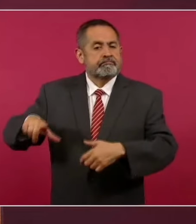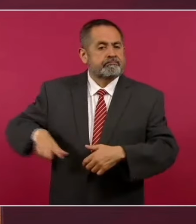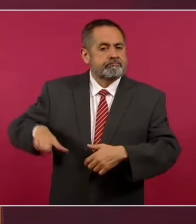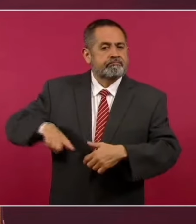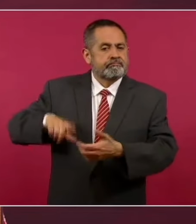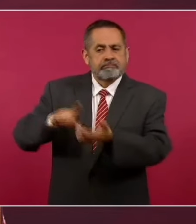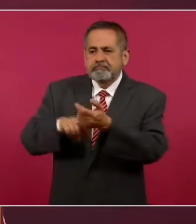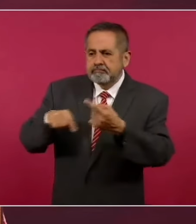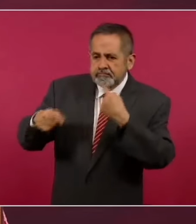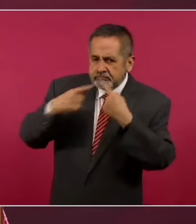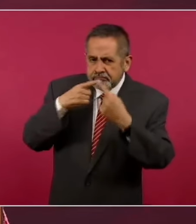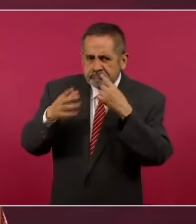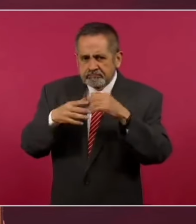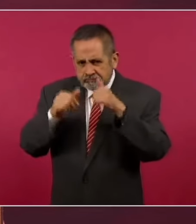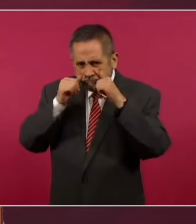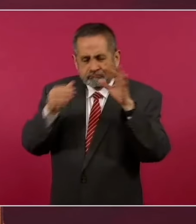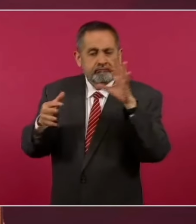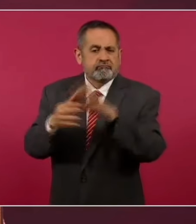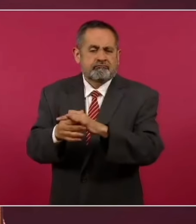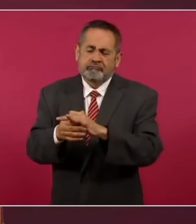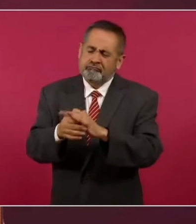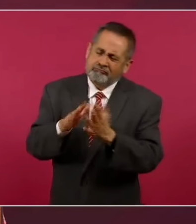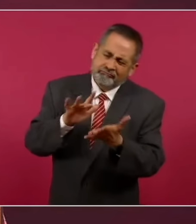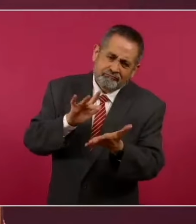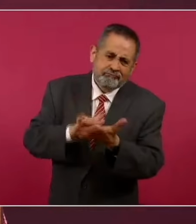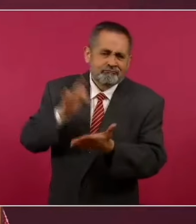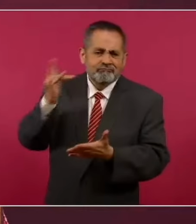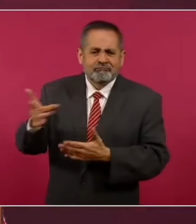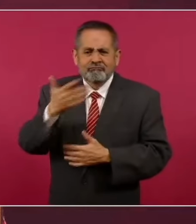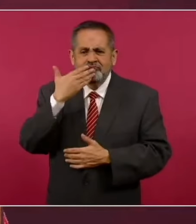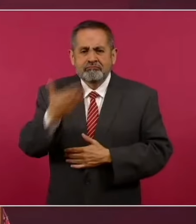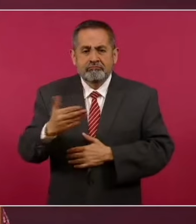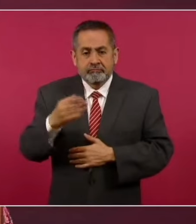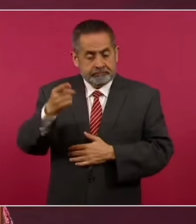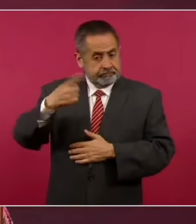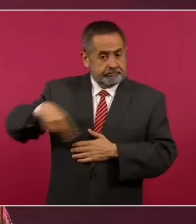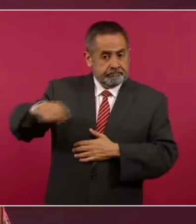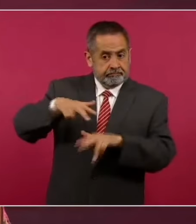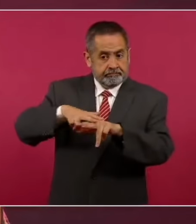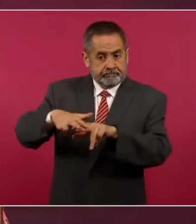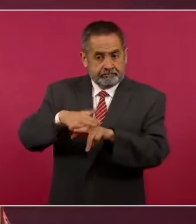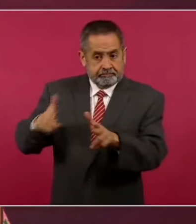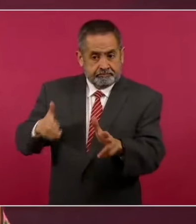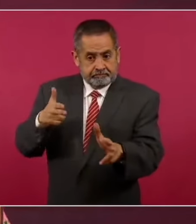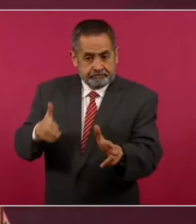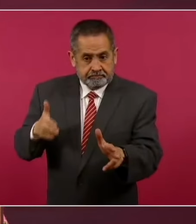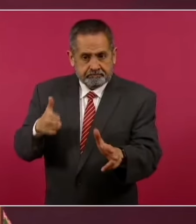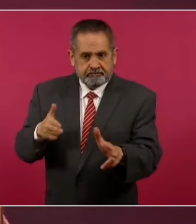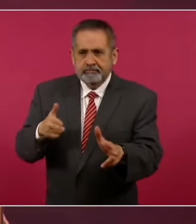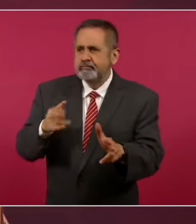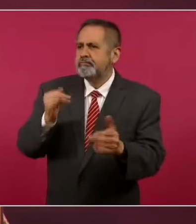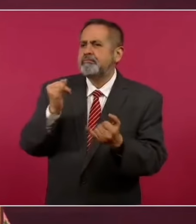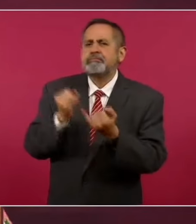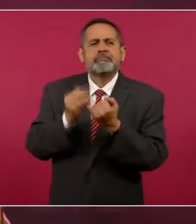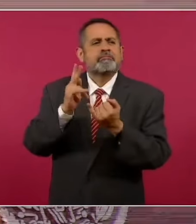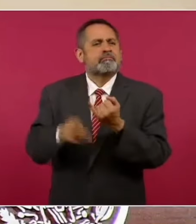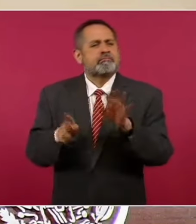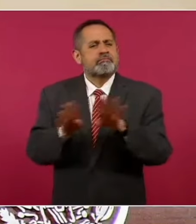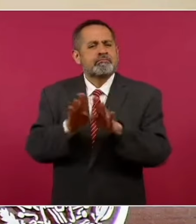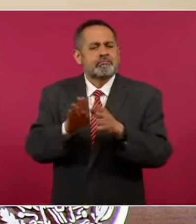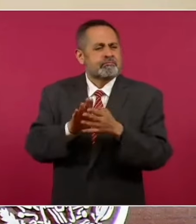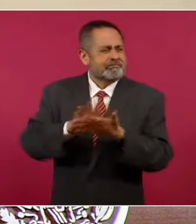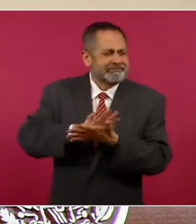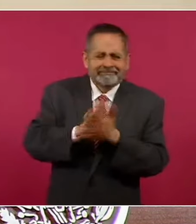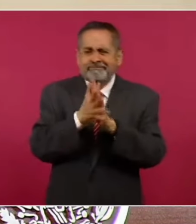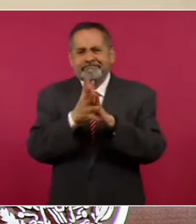sur-sureste estamos más que agradecidos. Para nosotros el Tren Maya es como una revolución solar,